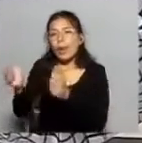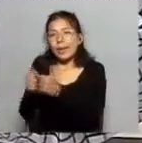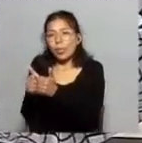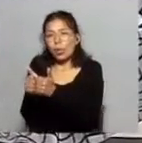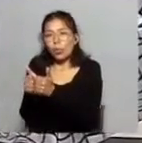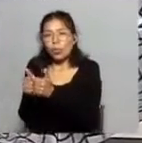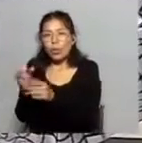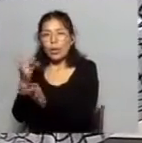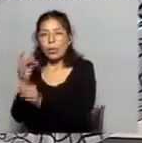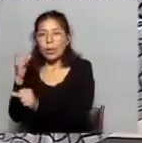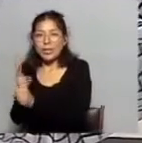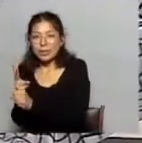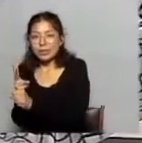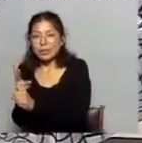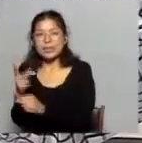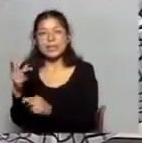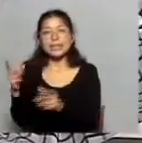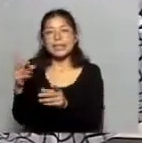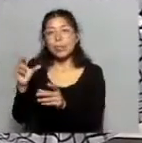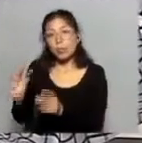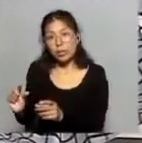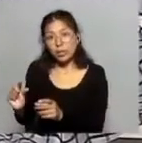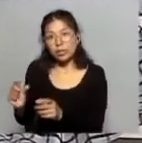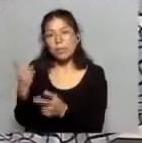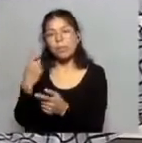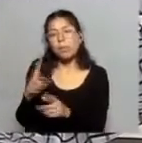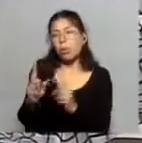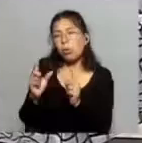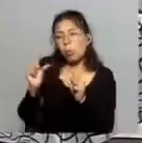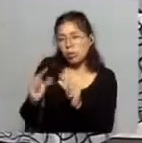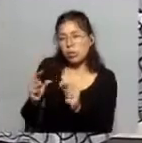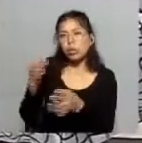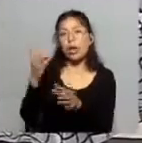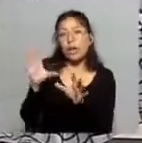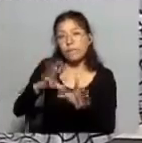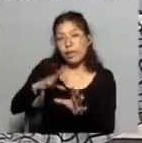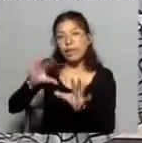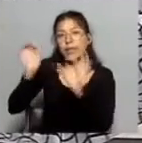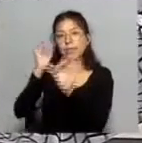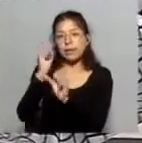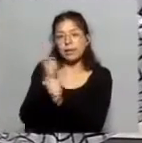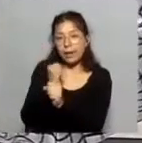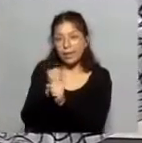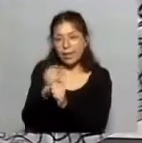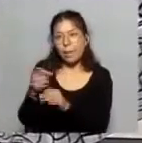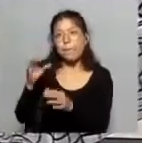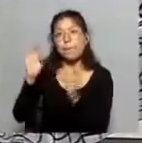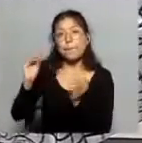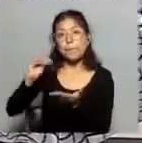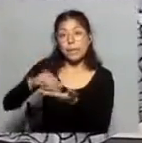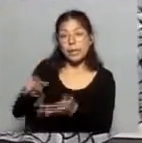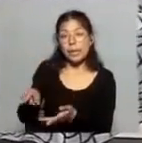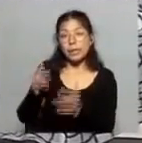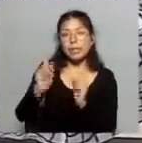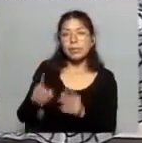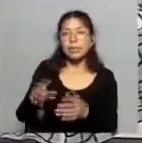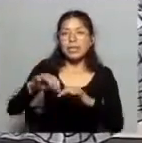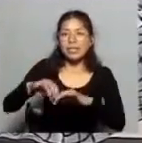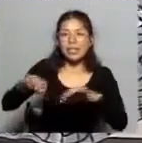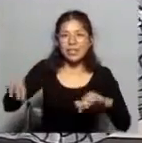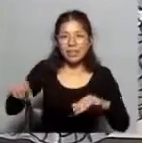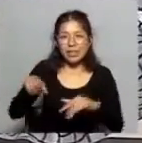matrícula en algunas de ellas es baja habrá que bueno unificar las dos divisiones en una para poder dar también mayor